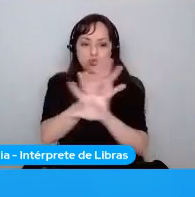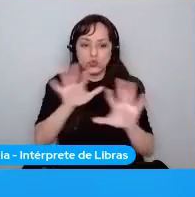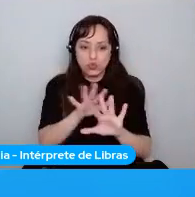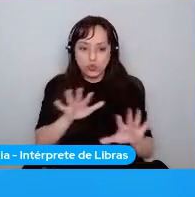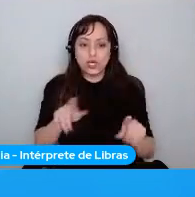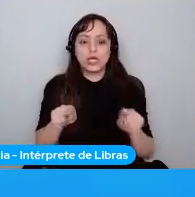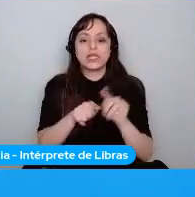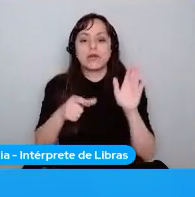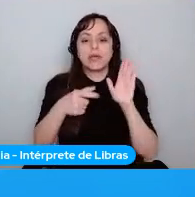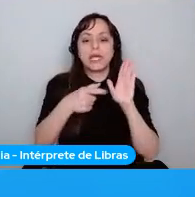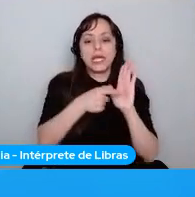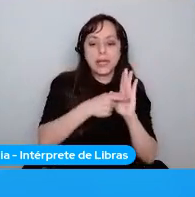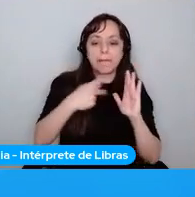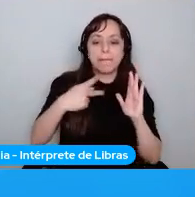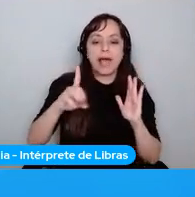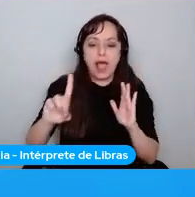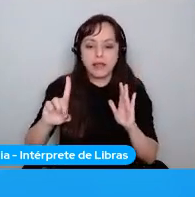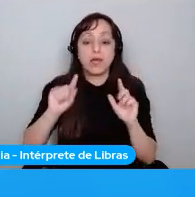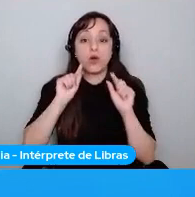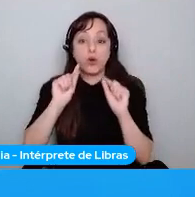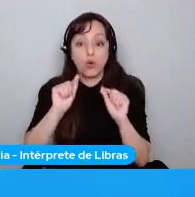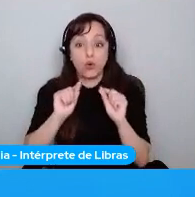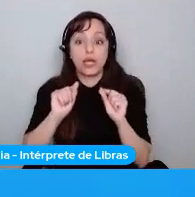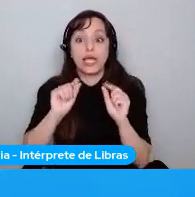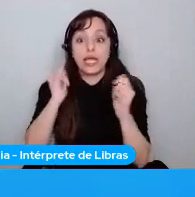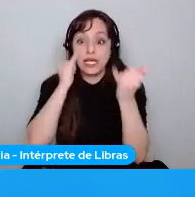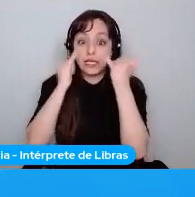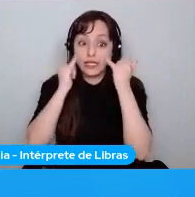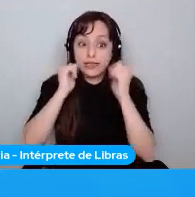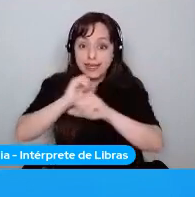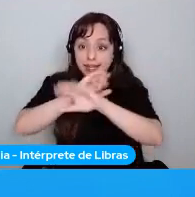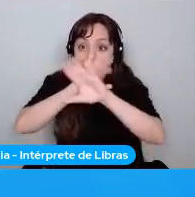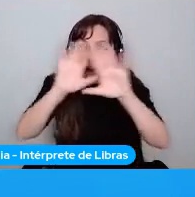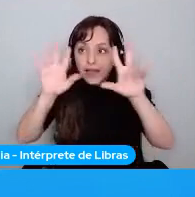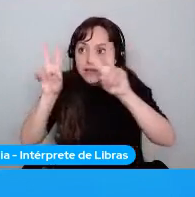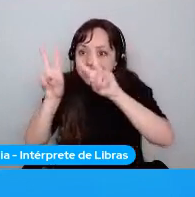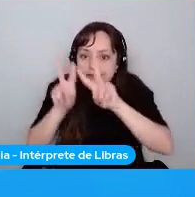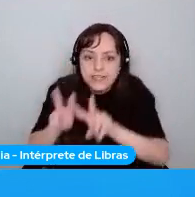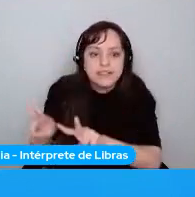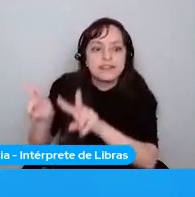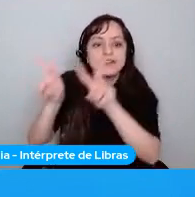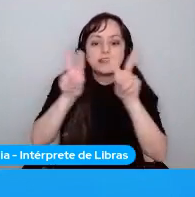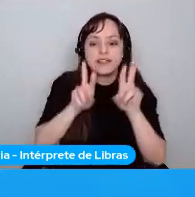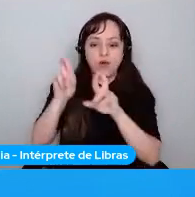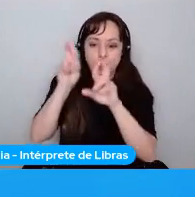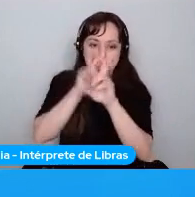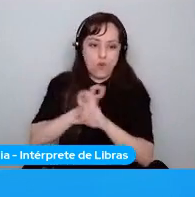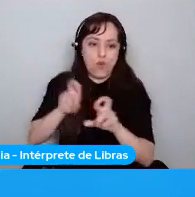para que nuestros datos tengan la forma que nosotros necesitamos para trabajar.